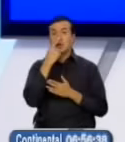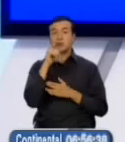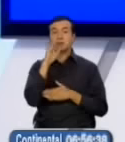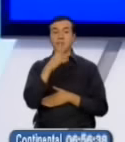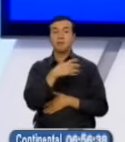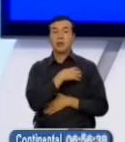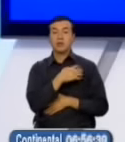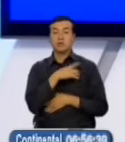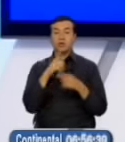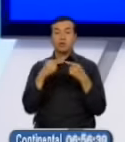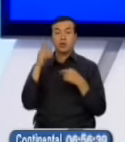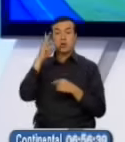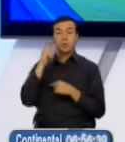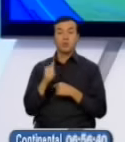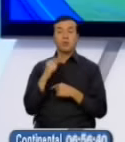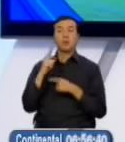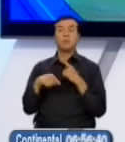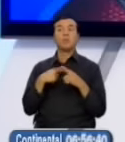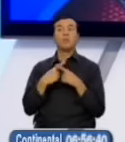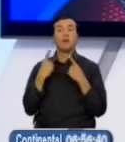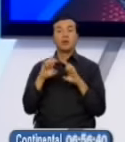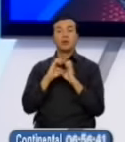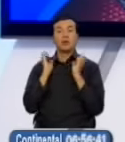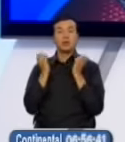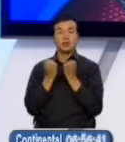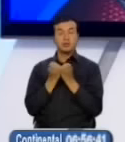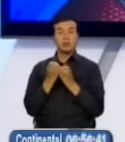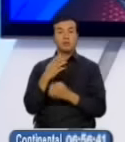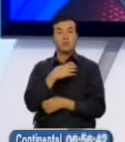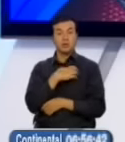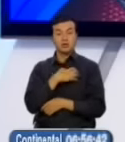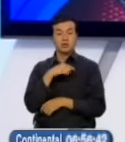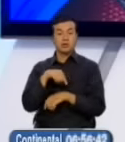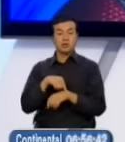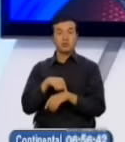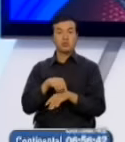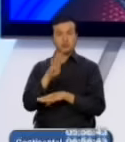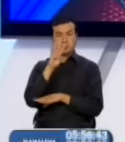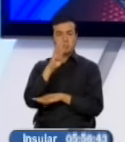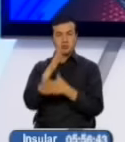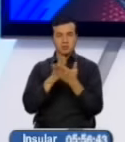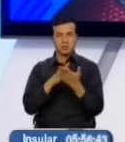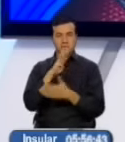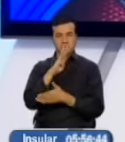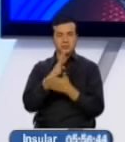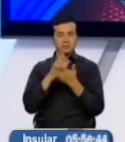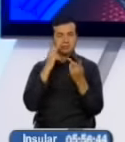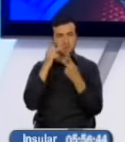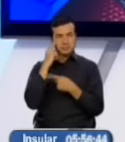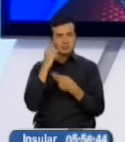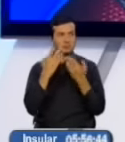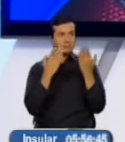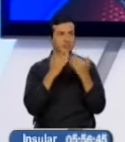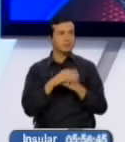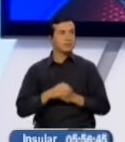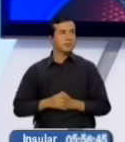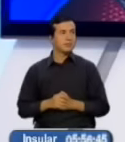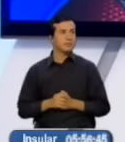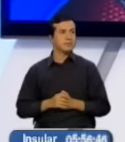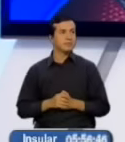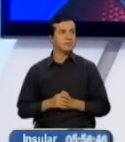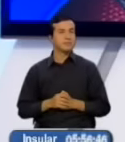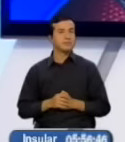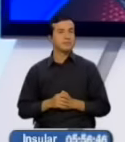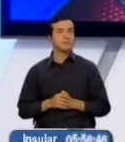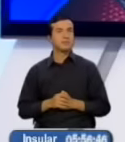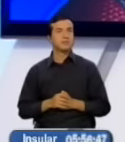Barcelona ante el Deportivo Cuenca, disputarse en el Estadio Monumental a las 16:30. Tenemos declaraciones de los jugadores Marcos Caicedo y Luis Fernando